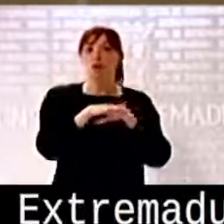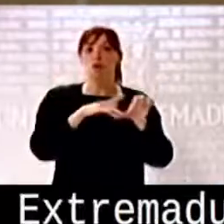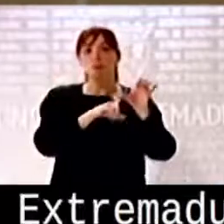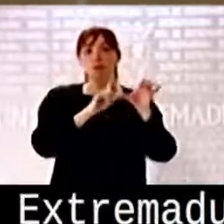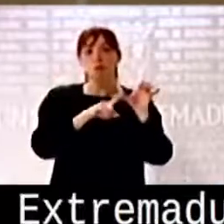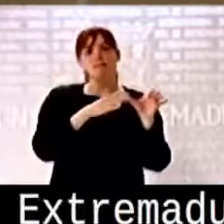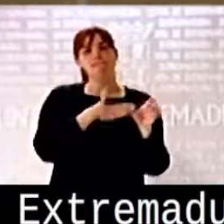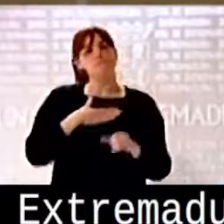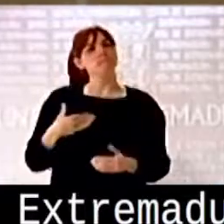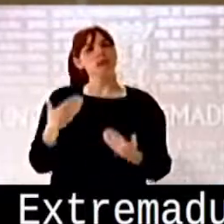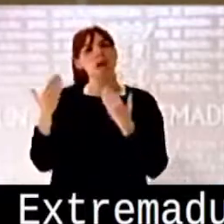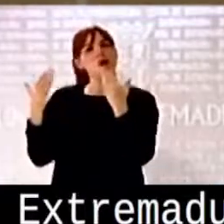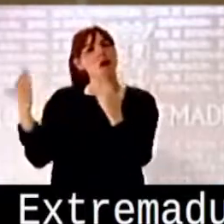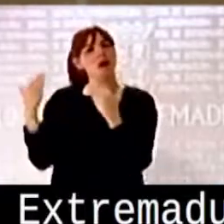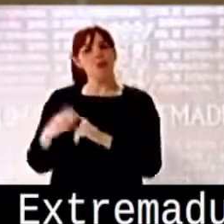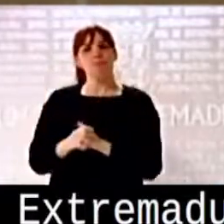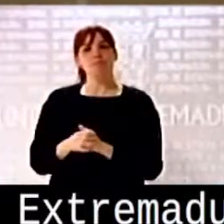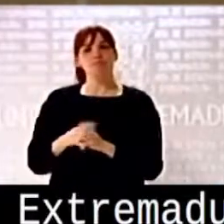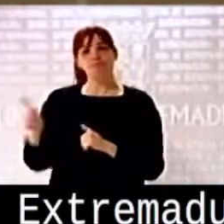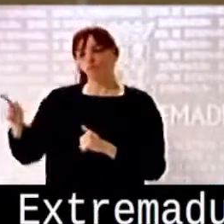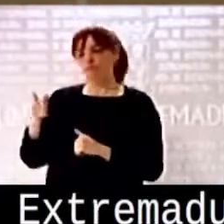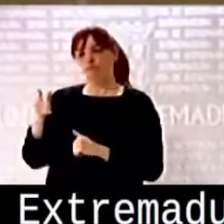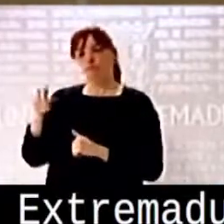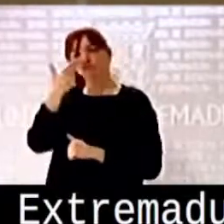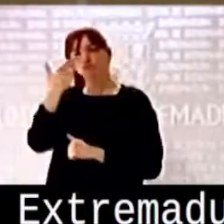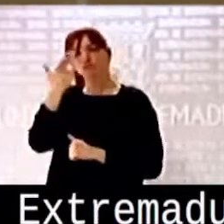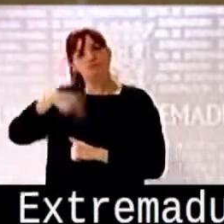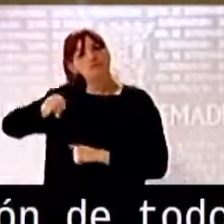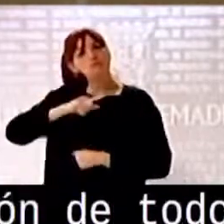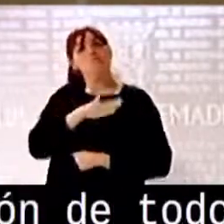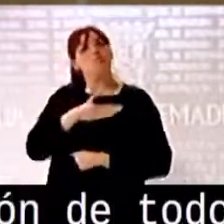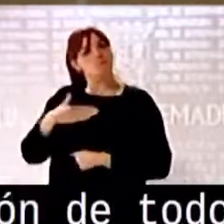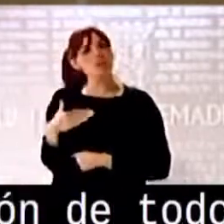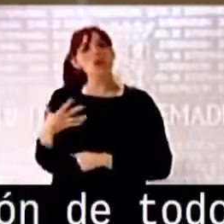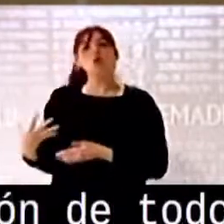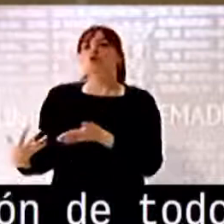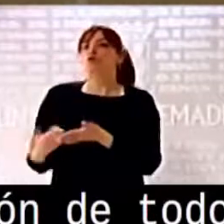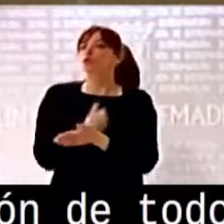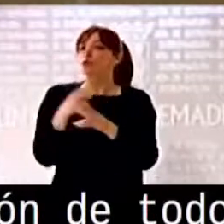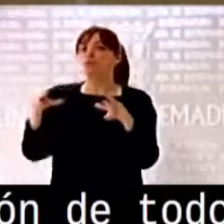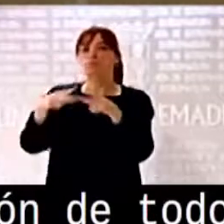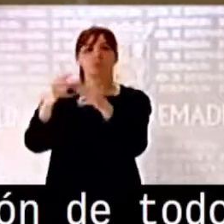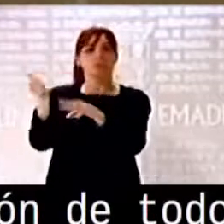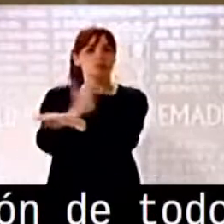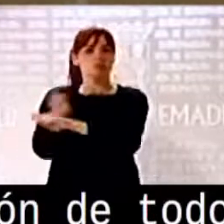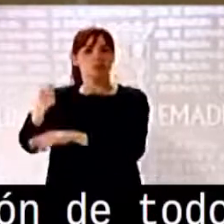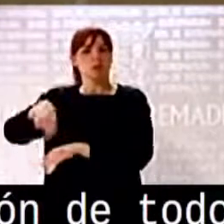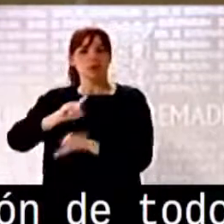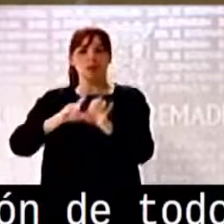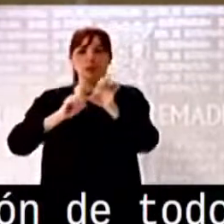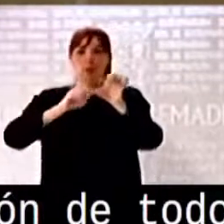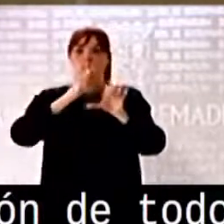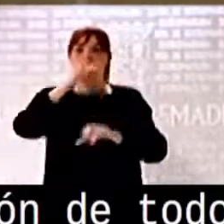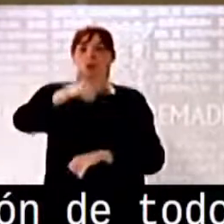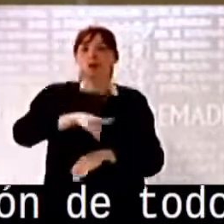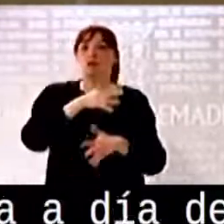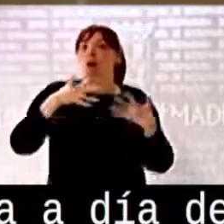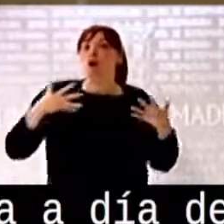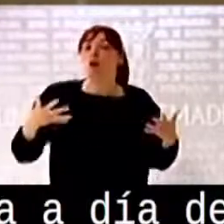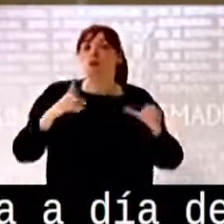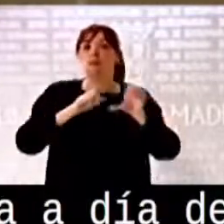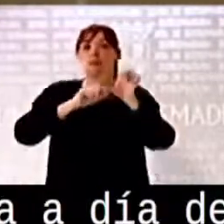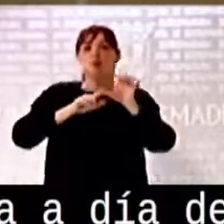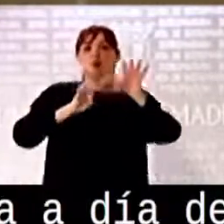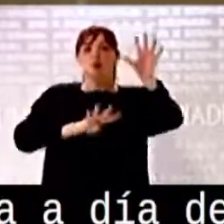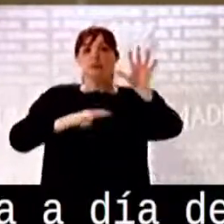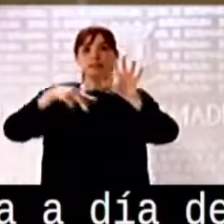queremos agradecer la predisposición de todo el pueblo extremeño. Que Extremadura a día de hoy haya